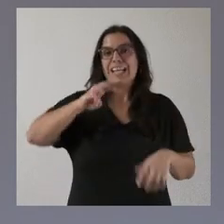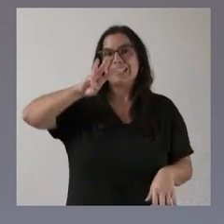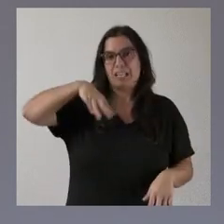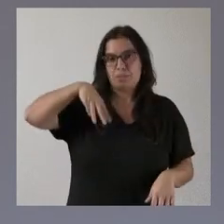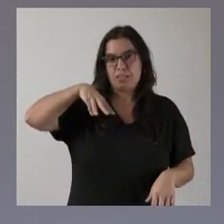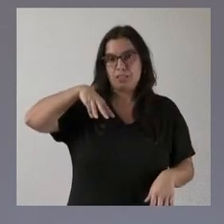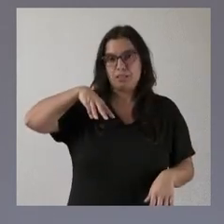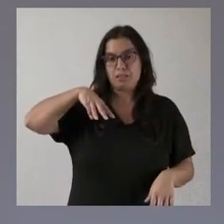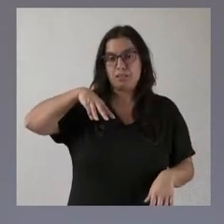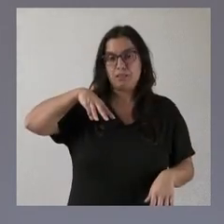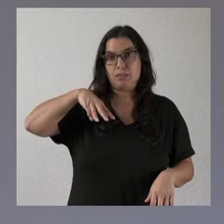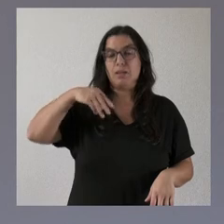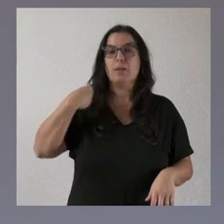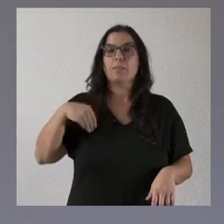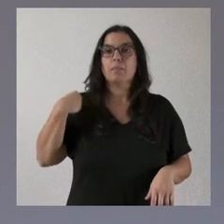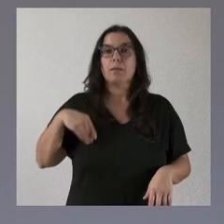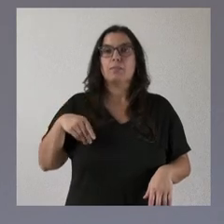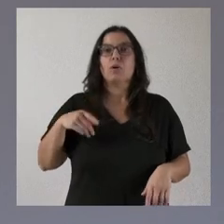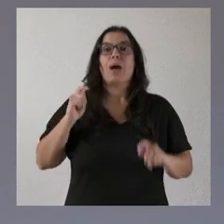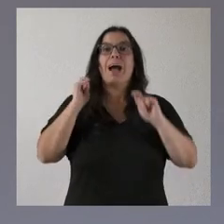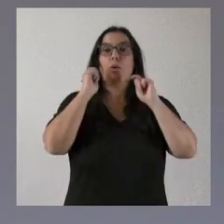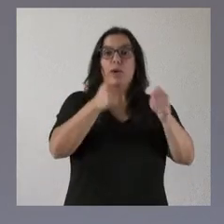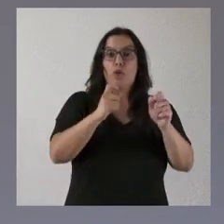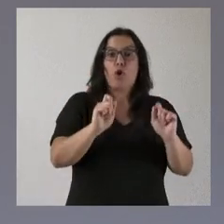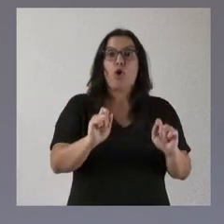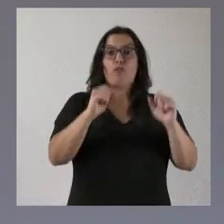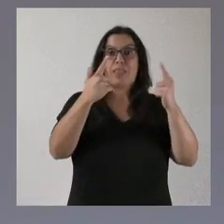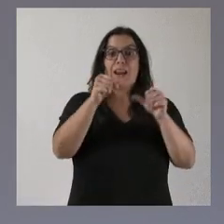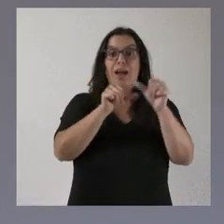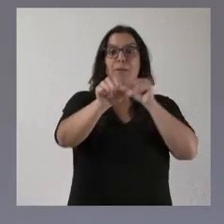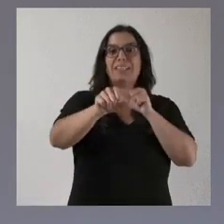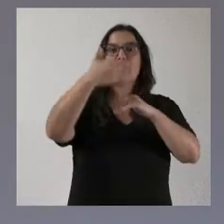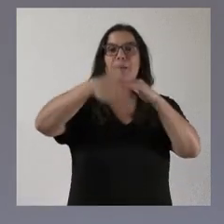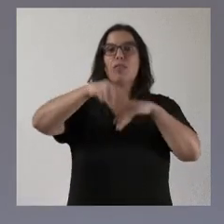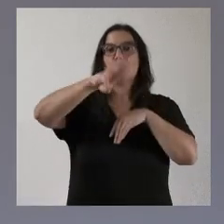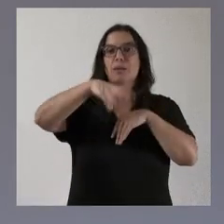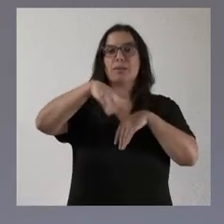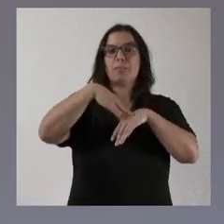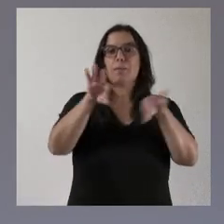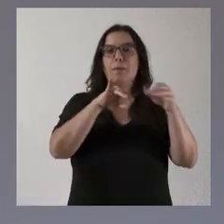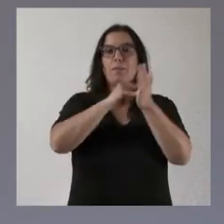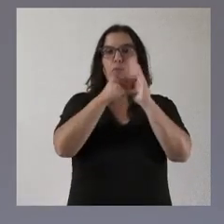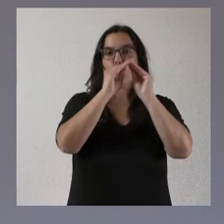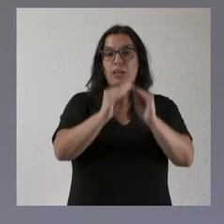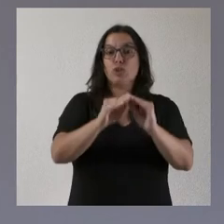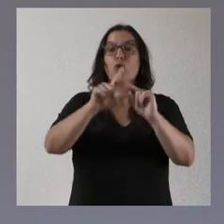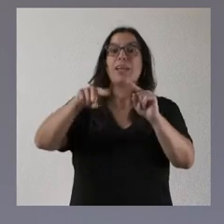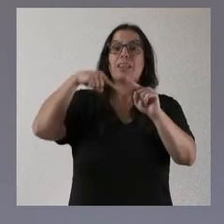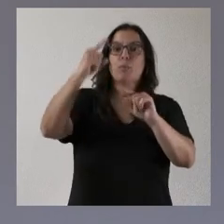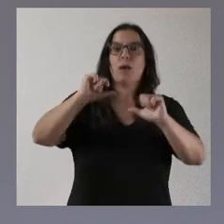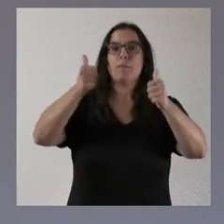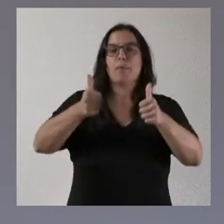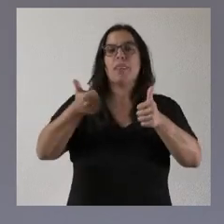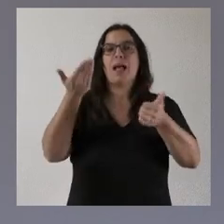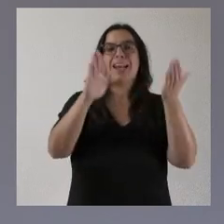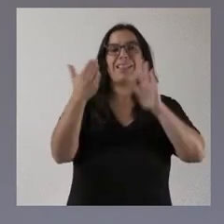a partir de que se produzca esa adjudicación Y a partir de ahí comenzaría el proceso para la